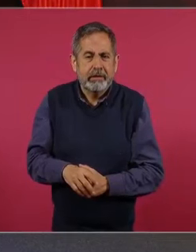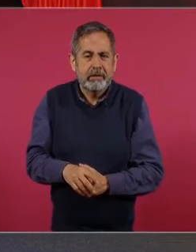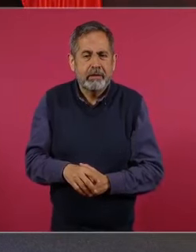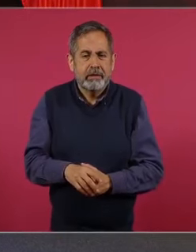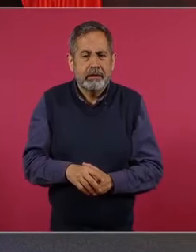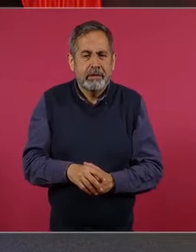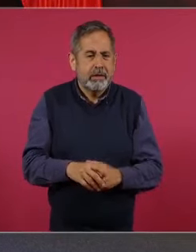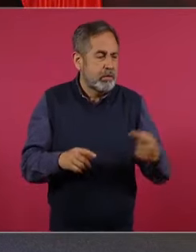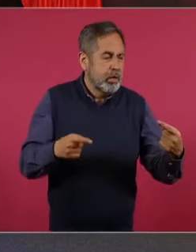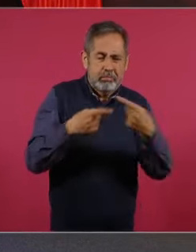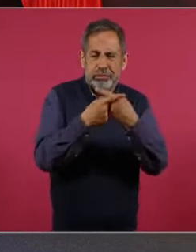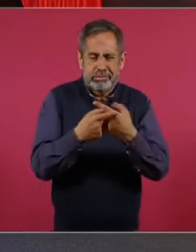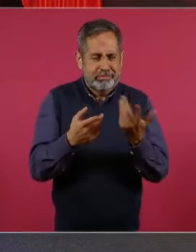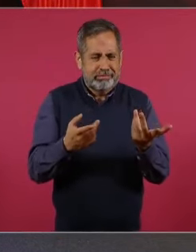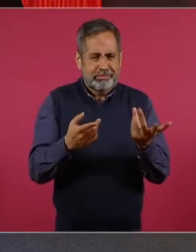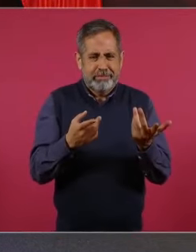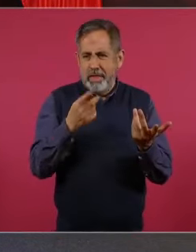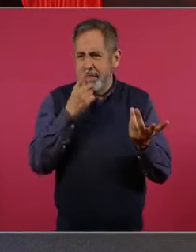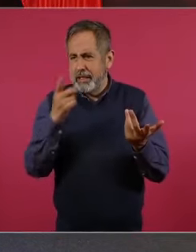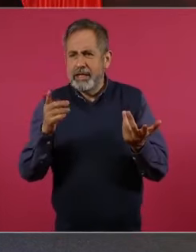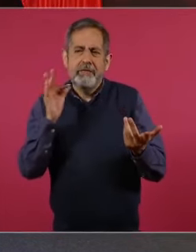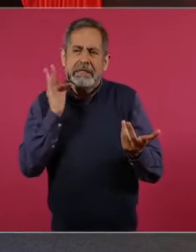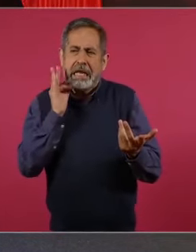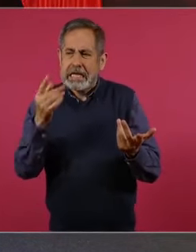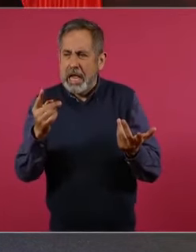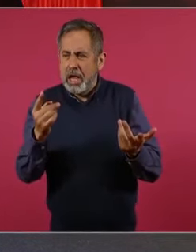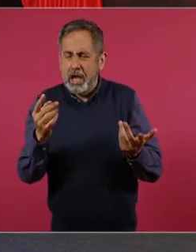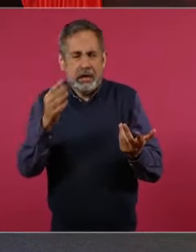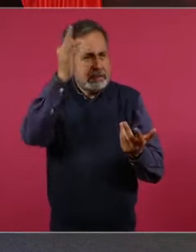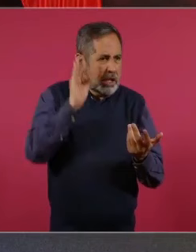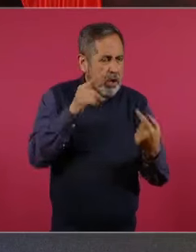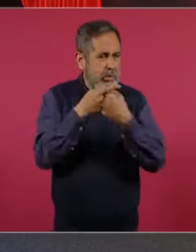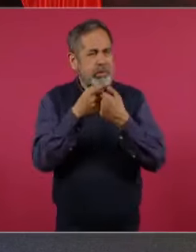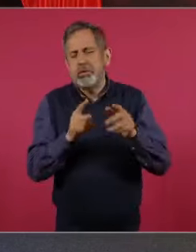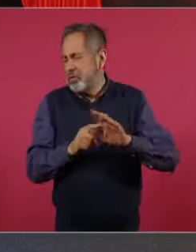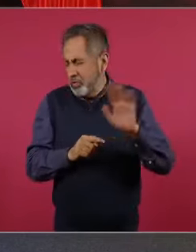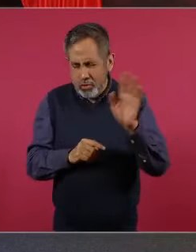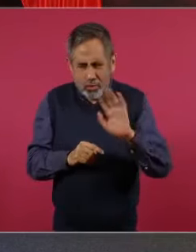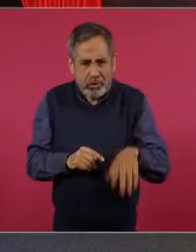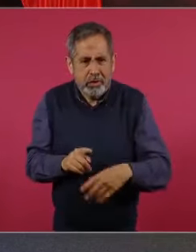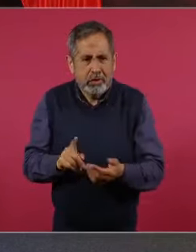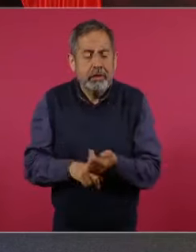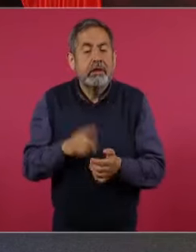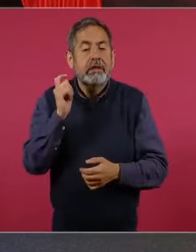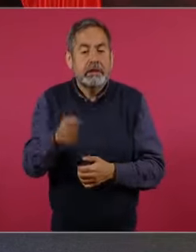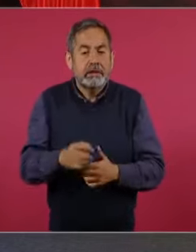en contradicción con lo que dice la Fiscalía de Sinaloa. No, es que